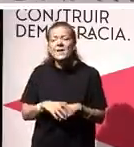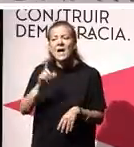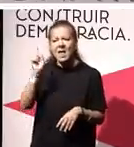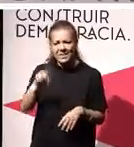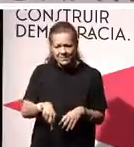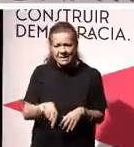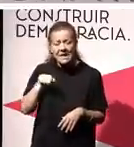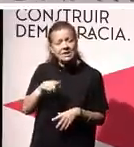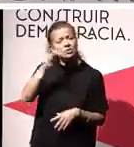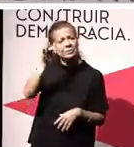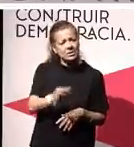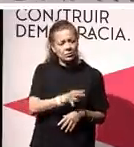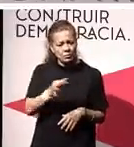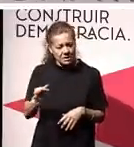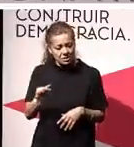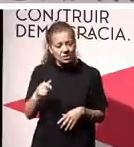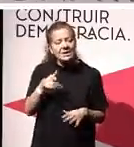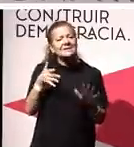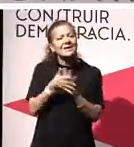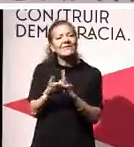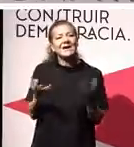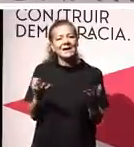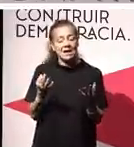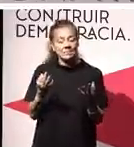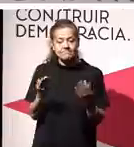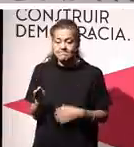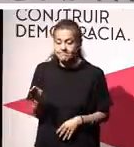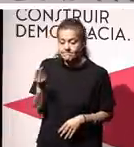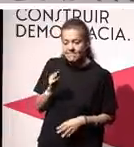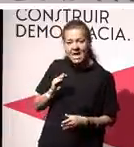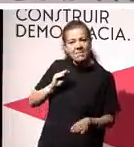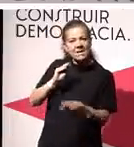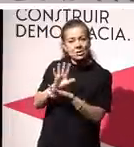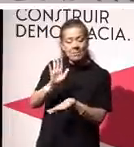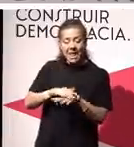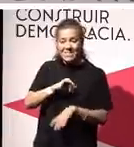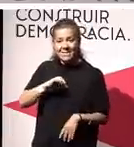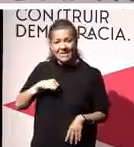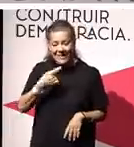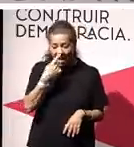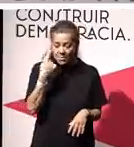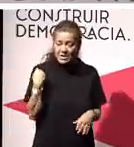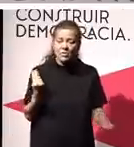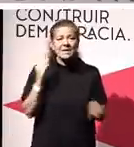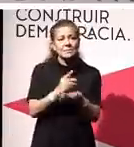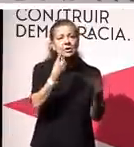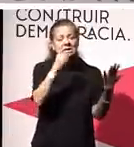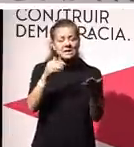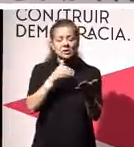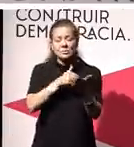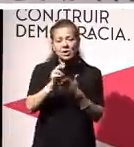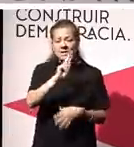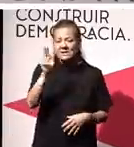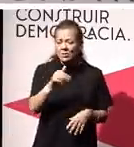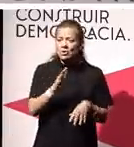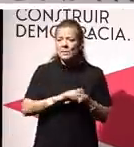Además, estos presupuestos van a suponer un aumento histórico de la inversión en dependencia. El año pasado invertimos 600 millones de